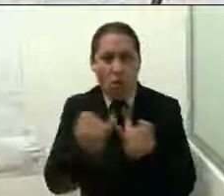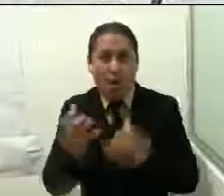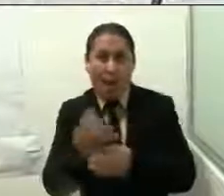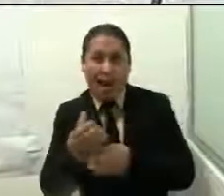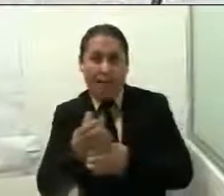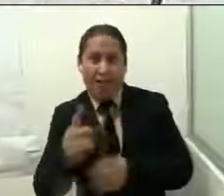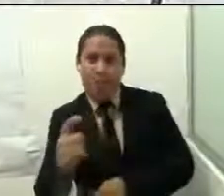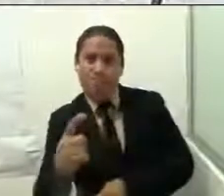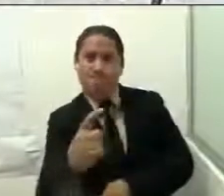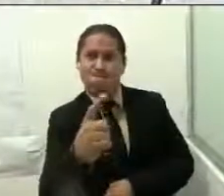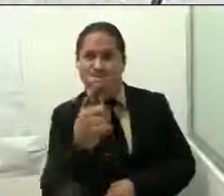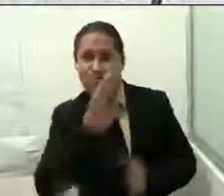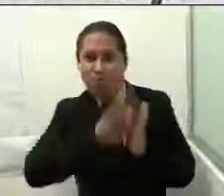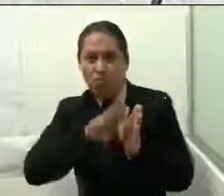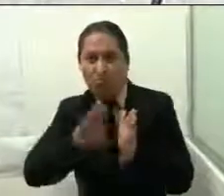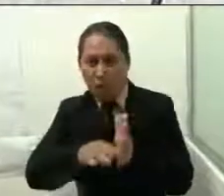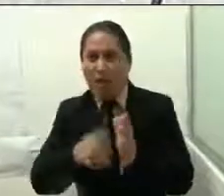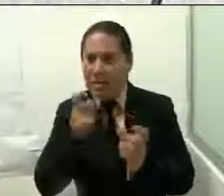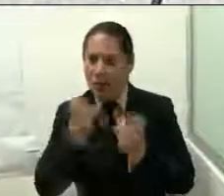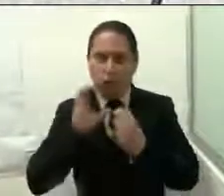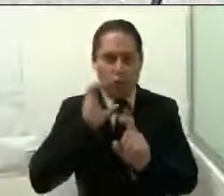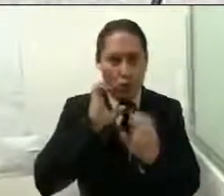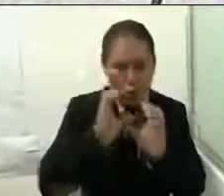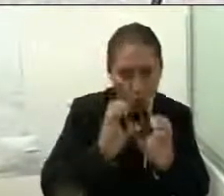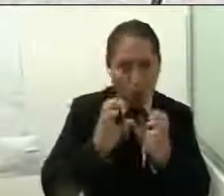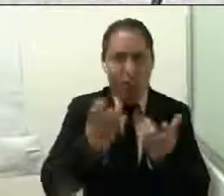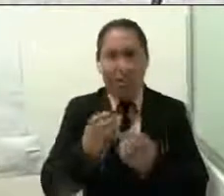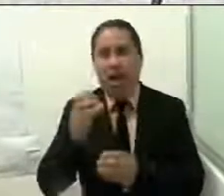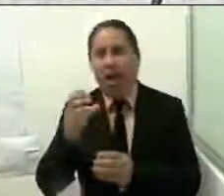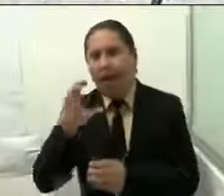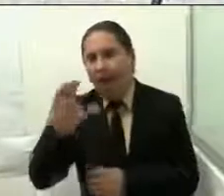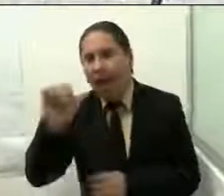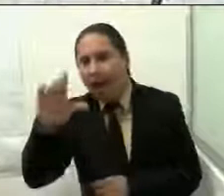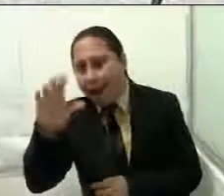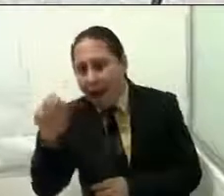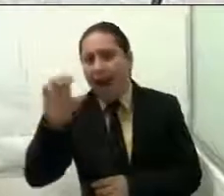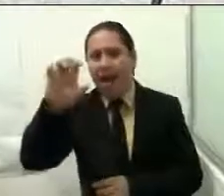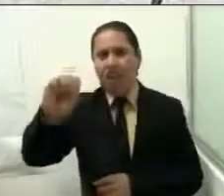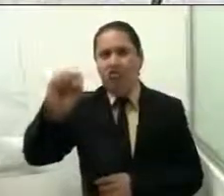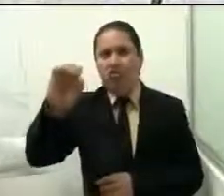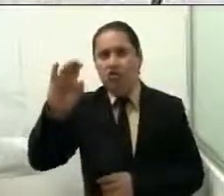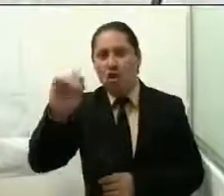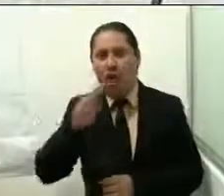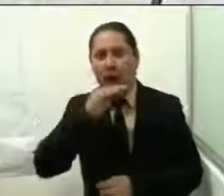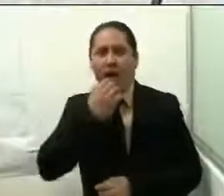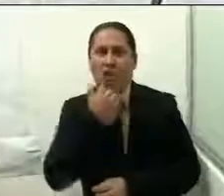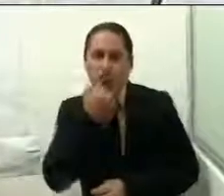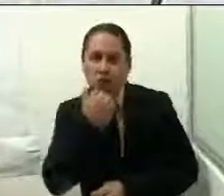manejo fitosanitario del cacao soya y caña de azúcar en